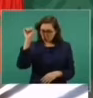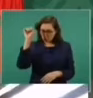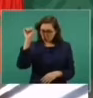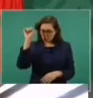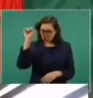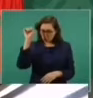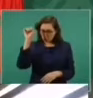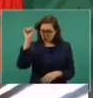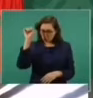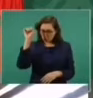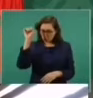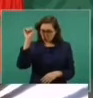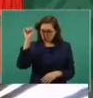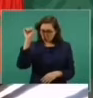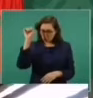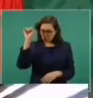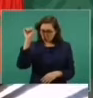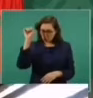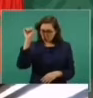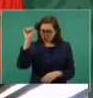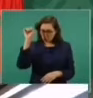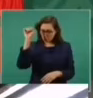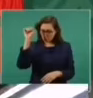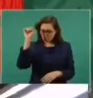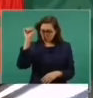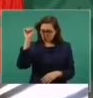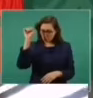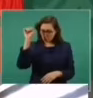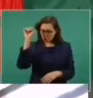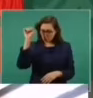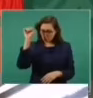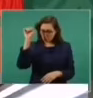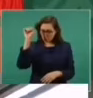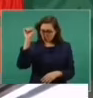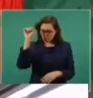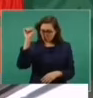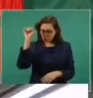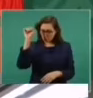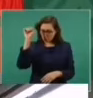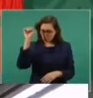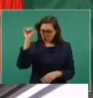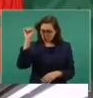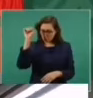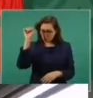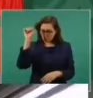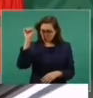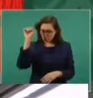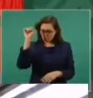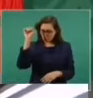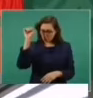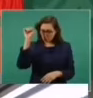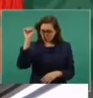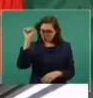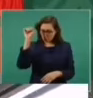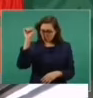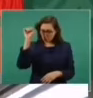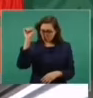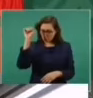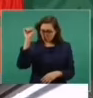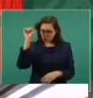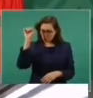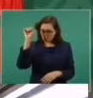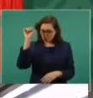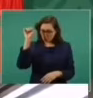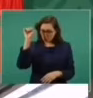se esté viendo de manera pues extensa, de manera tal vez humana, porque Andrés Manuel López